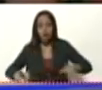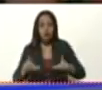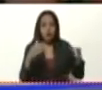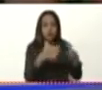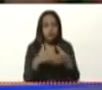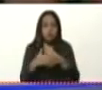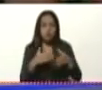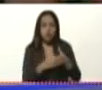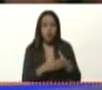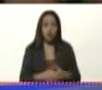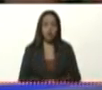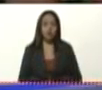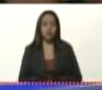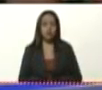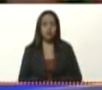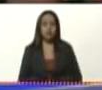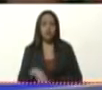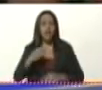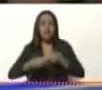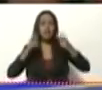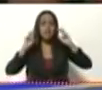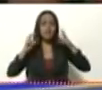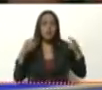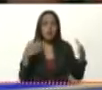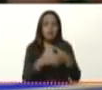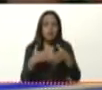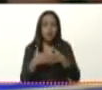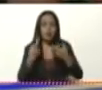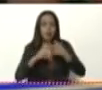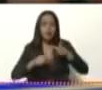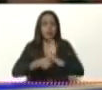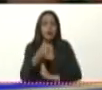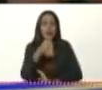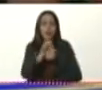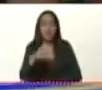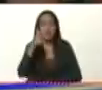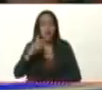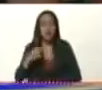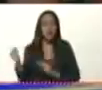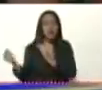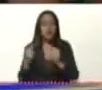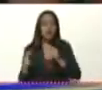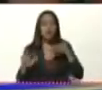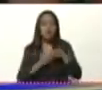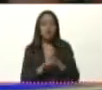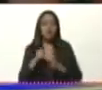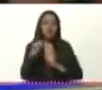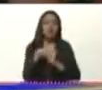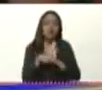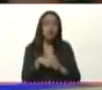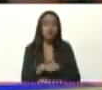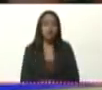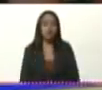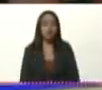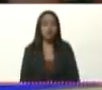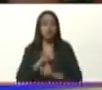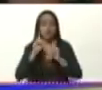que ahora sean grupos pequeños por el tema de las concentraciones, pero grupos no más de 10 personas, se discutan cada cada una de estas medidas y, por supuesto, a